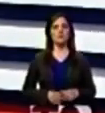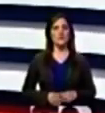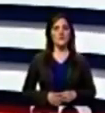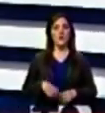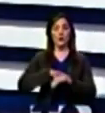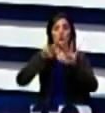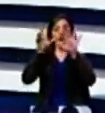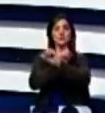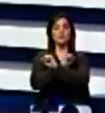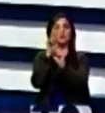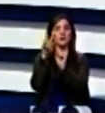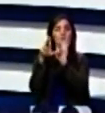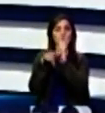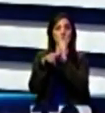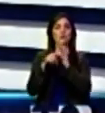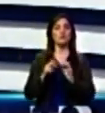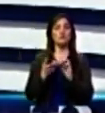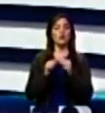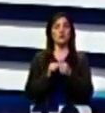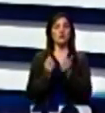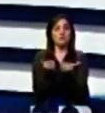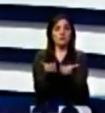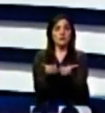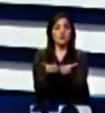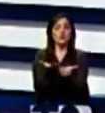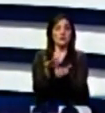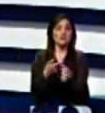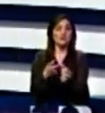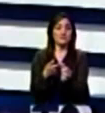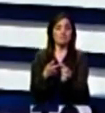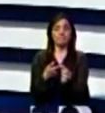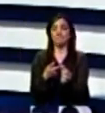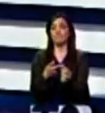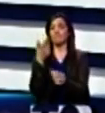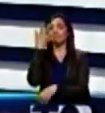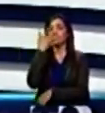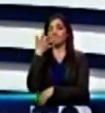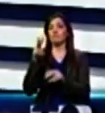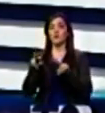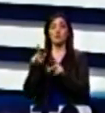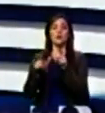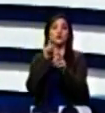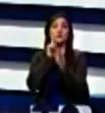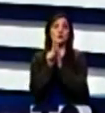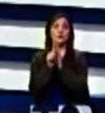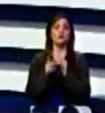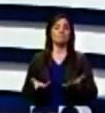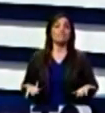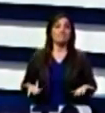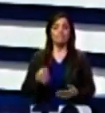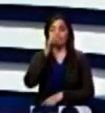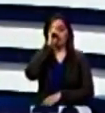Ocho de la mañana con 23 minutos. El problema de basura no solo que se da en Quito desde Esmeraldas, también nuestros televidentes denuncian que no